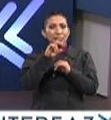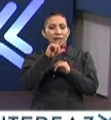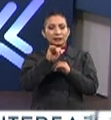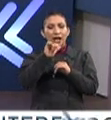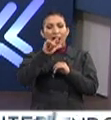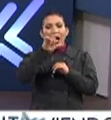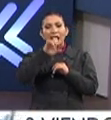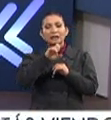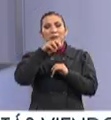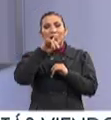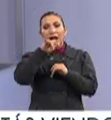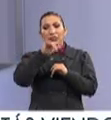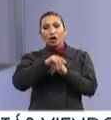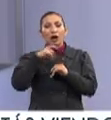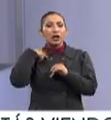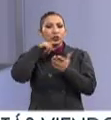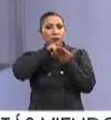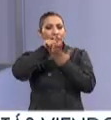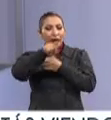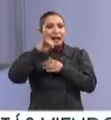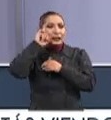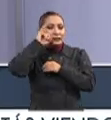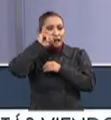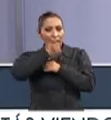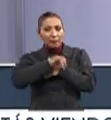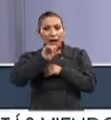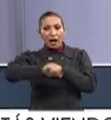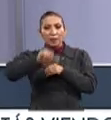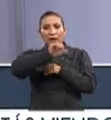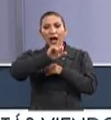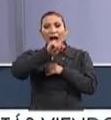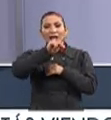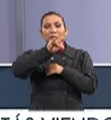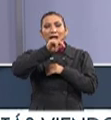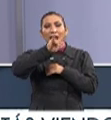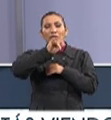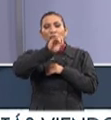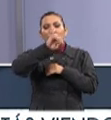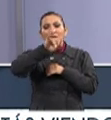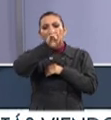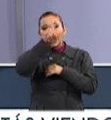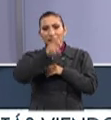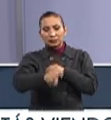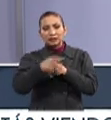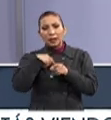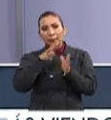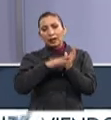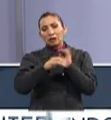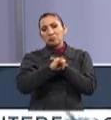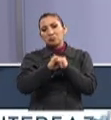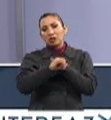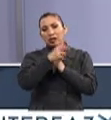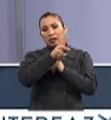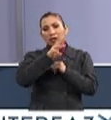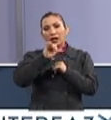Alex Mercado, en la fanpage, en Twitter e Instagram como @AlexMercadoJazz, en la página web